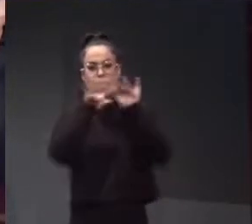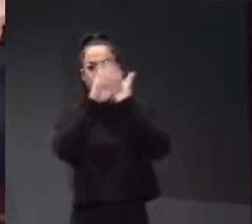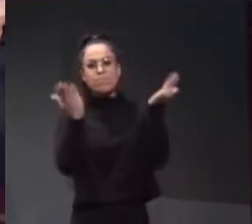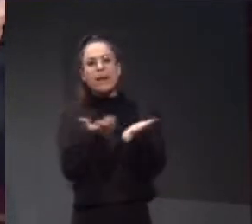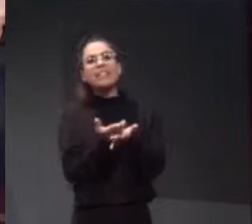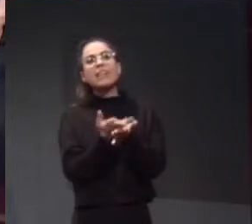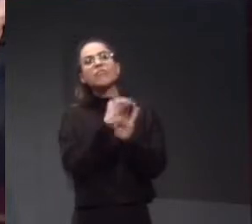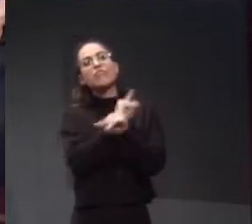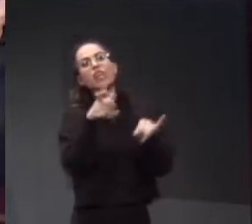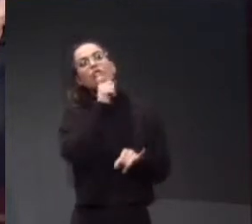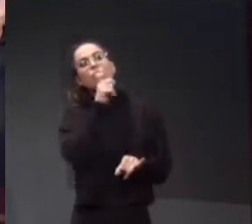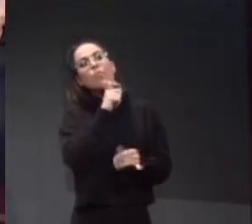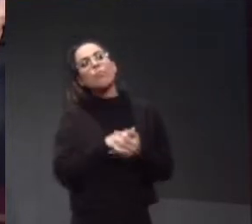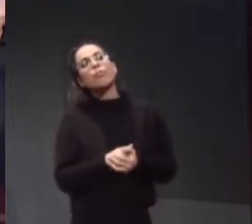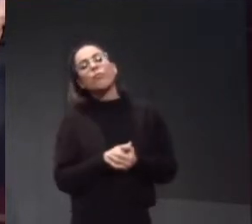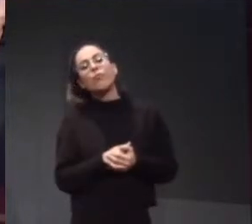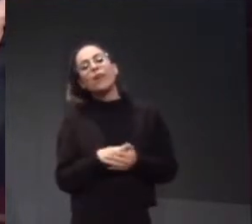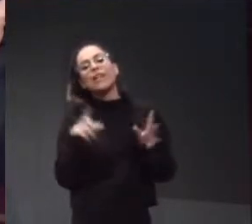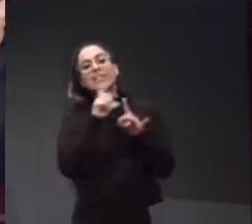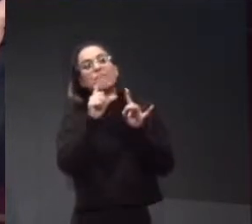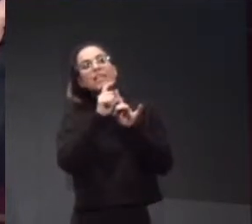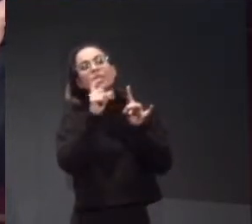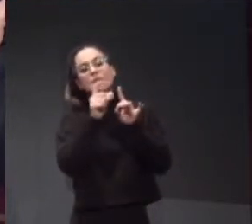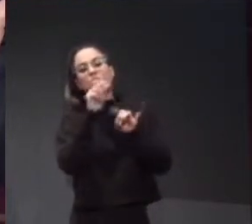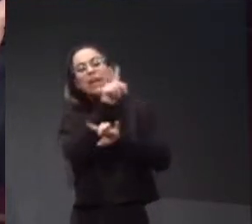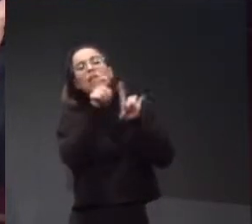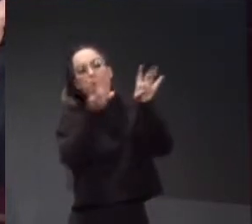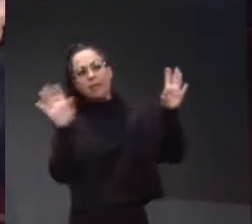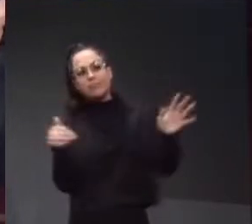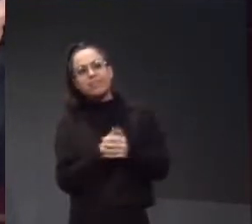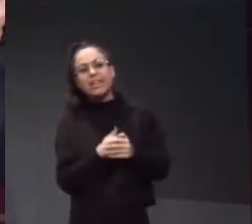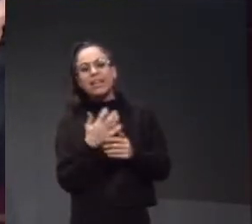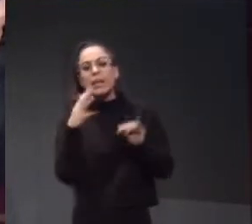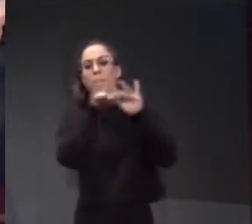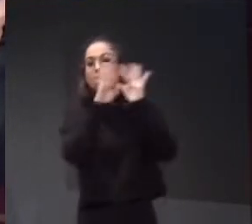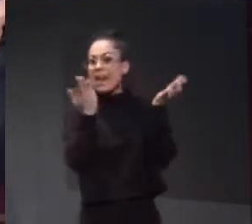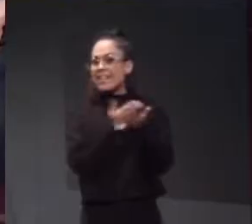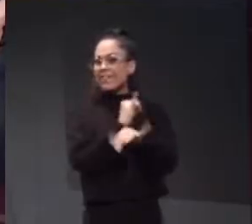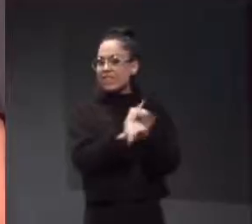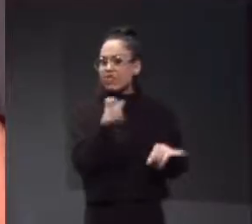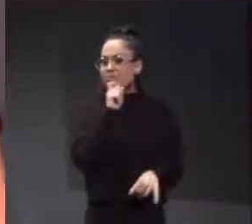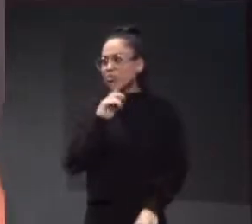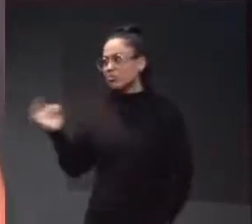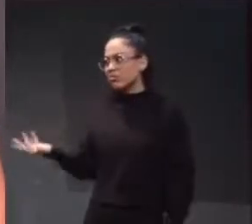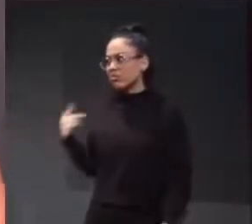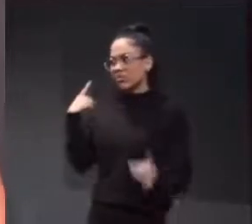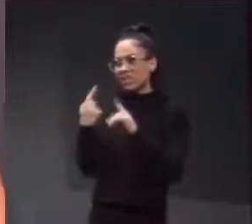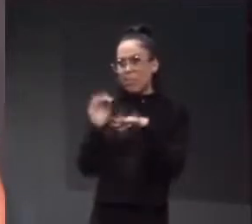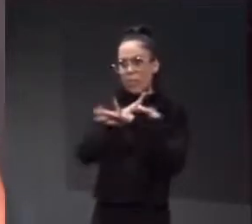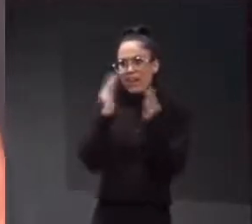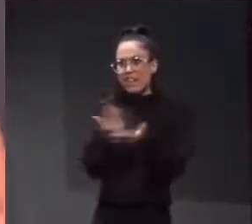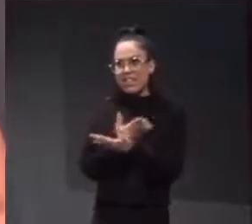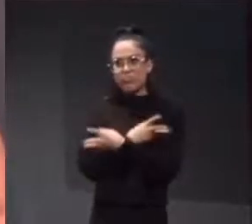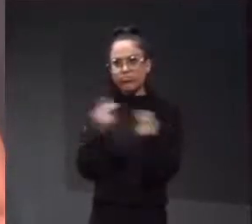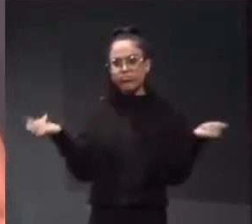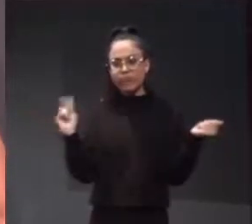acaba hacer un spoiler cómo acaba bueno la cosa es que no acaba que continúe que si no varía el rumbo